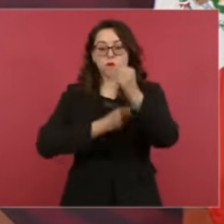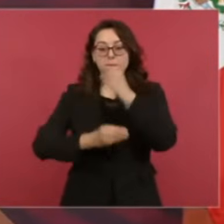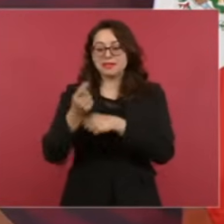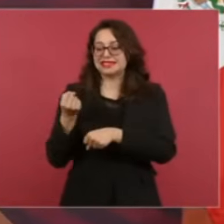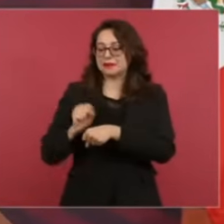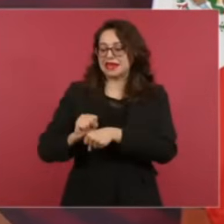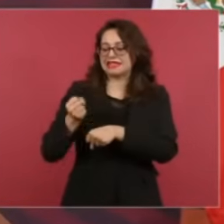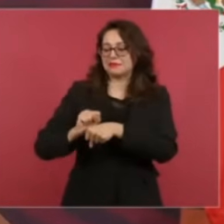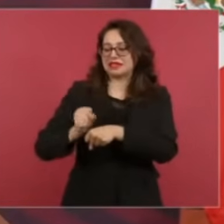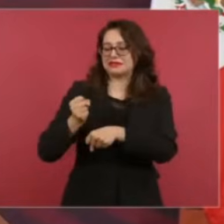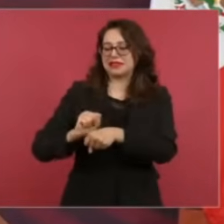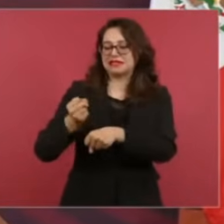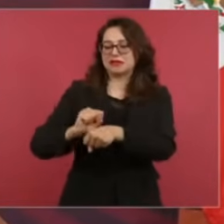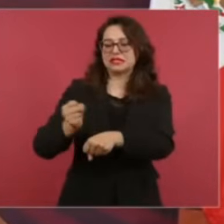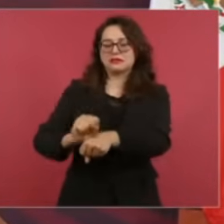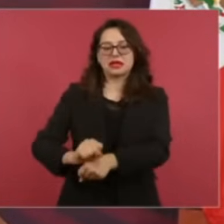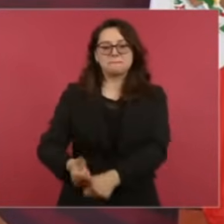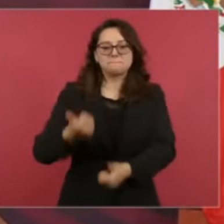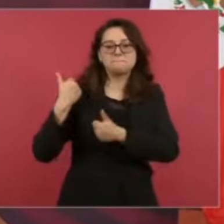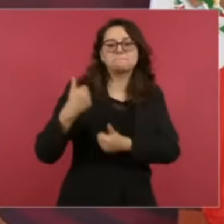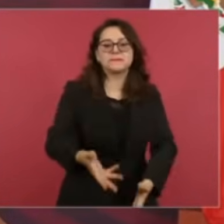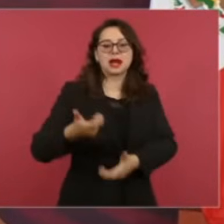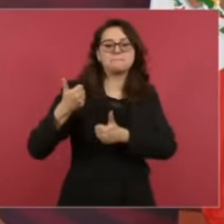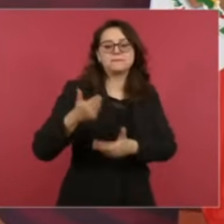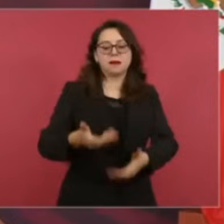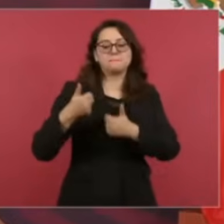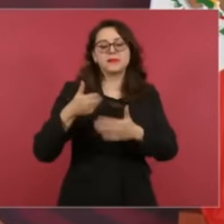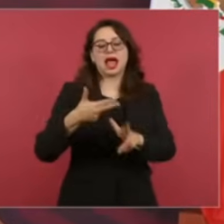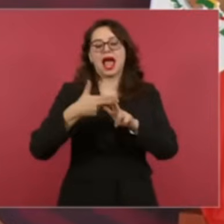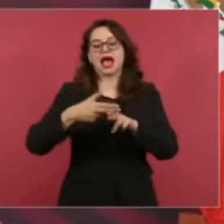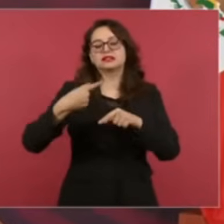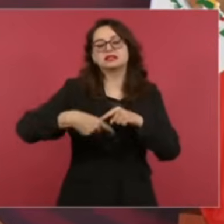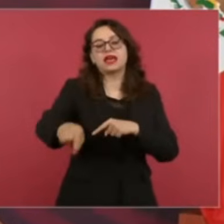cada familia durante 3 meses.